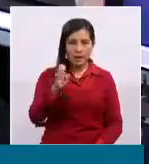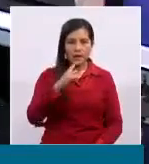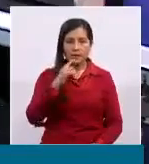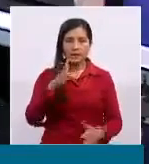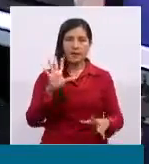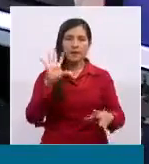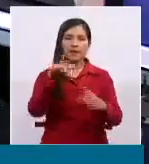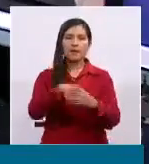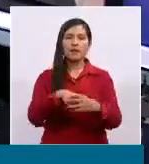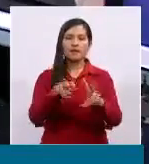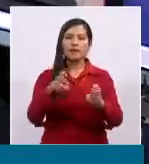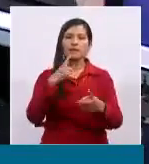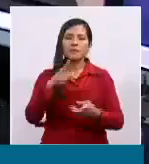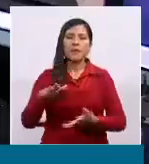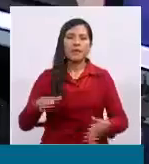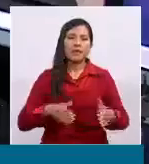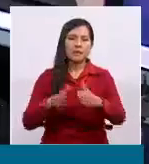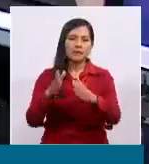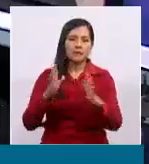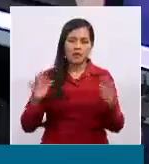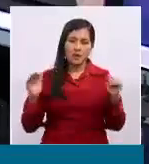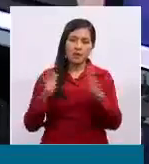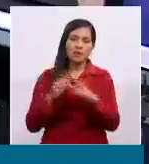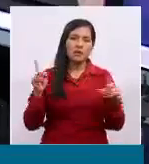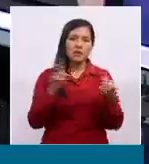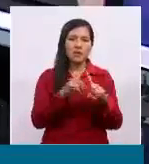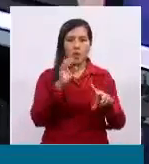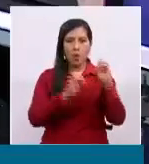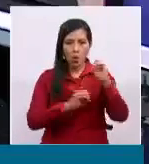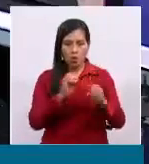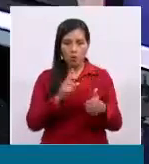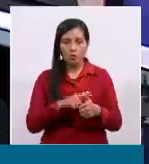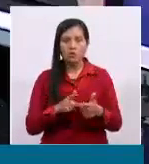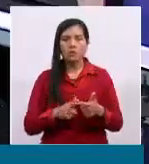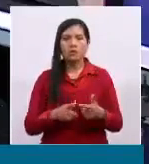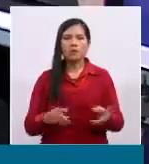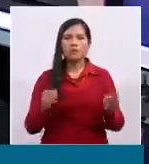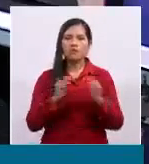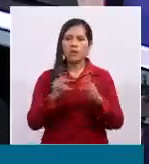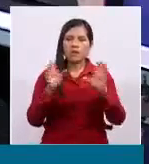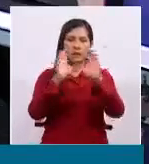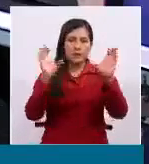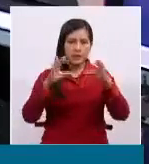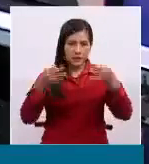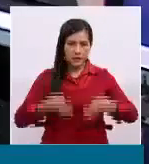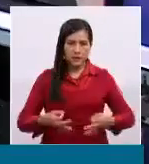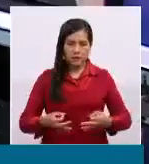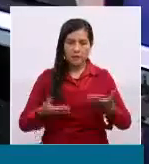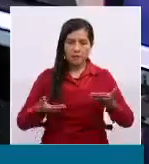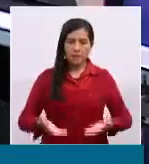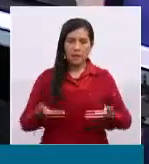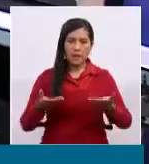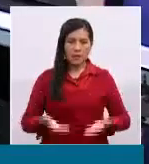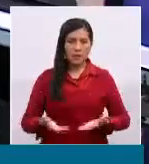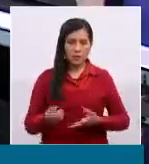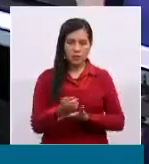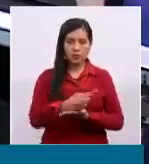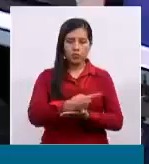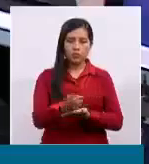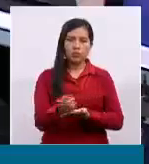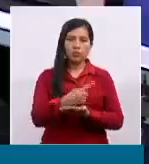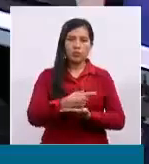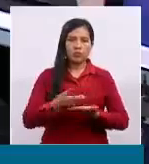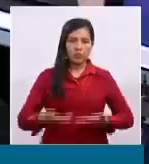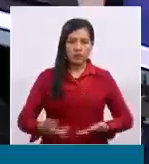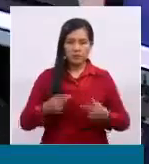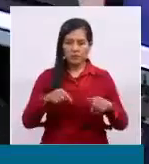dentro de lo que es entre la carretera La Paz-Oruro. También certificación de balanzas en lo que es también La